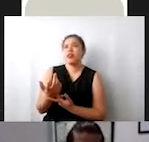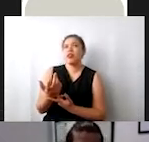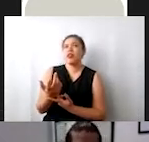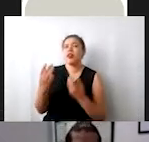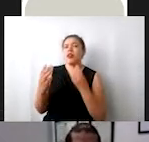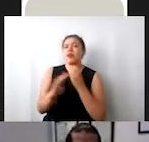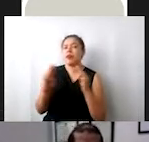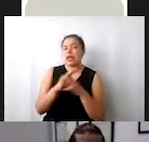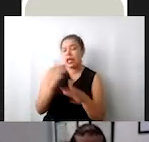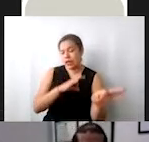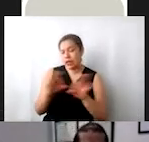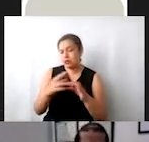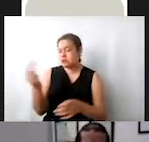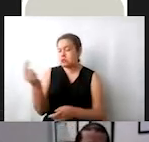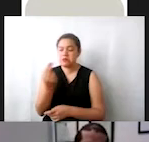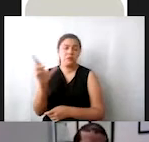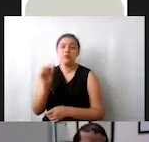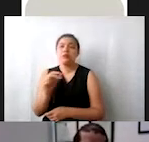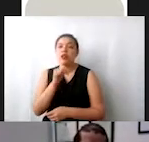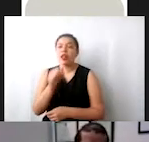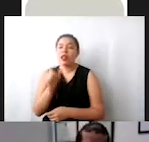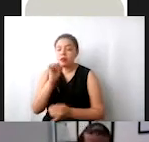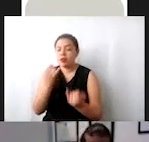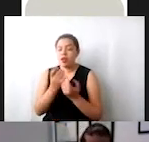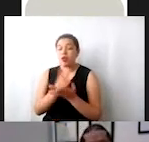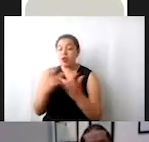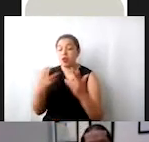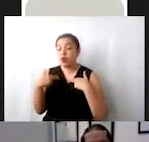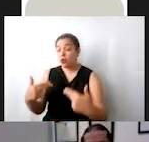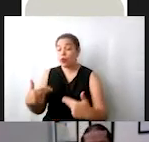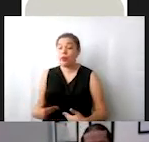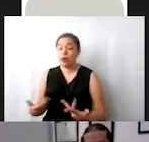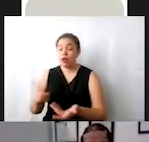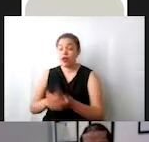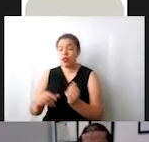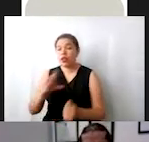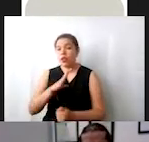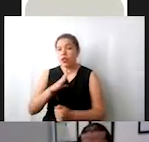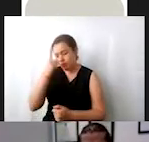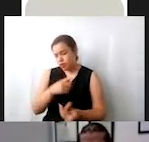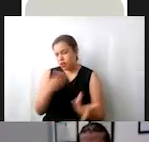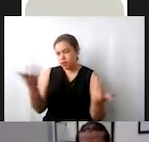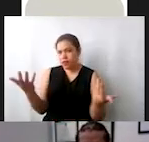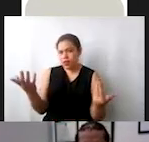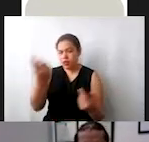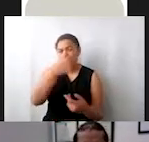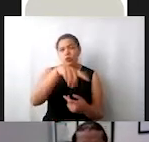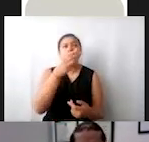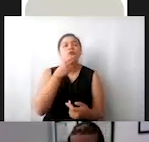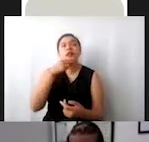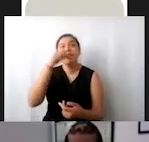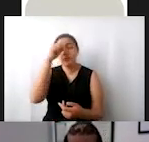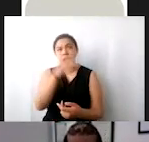herramientas de trabajo, sino que basta el capital humano. Entonces, poner a disposición el simple capital